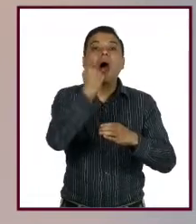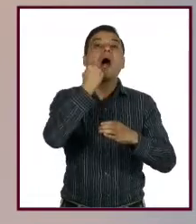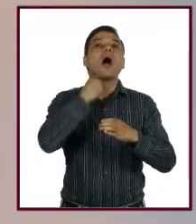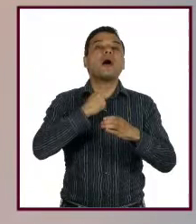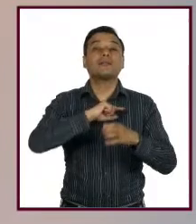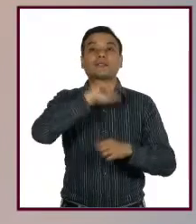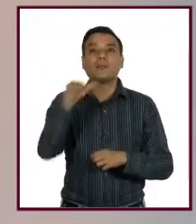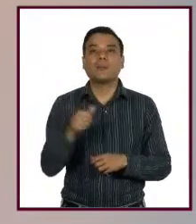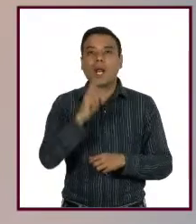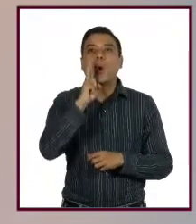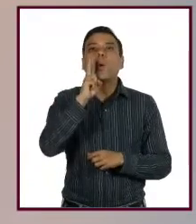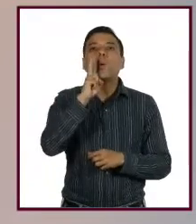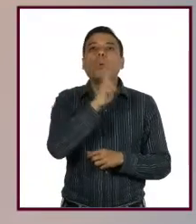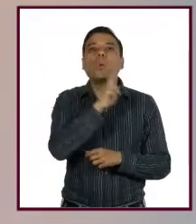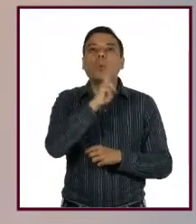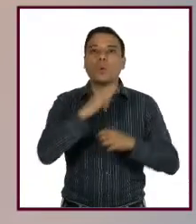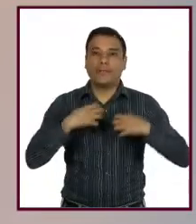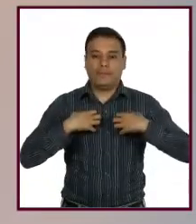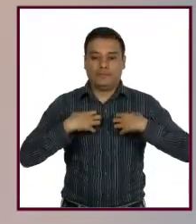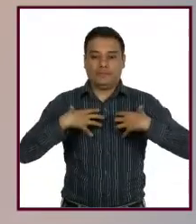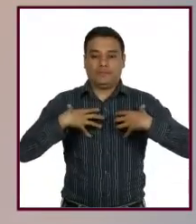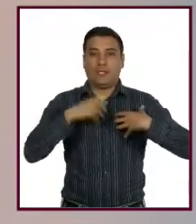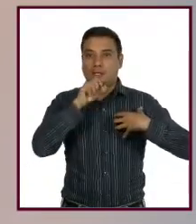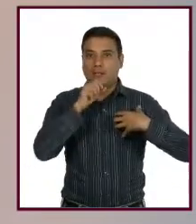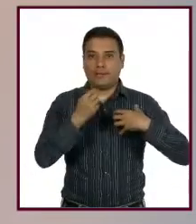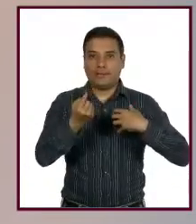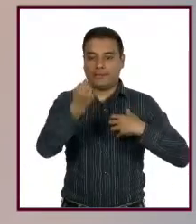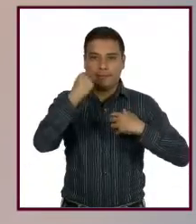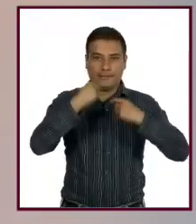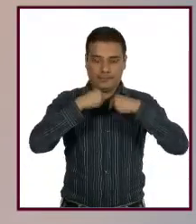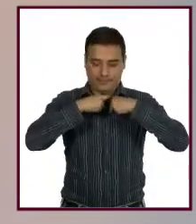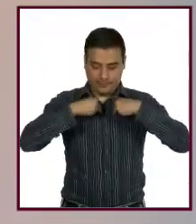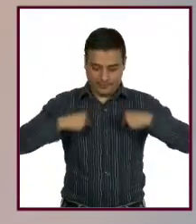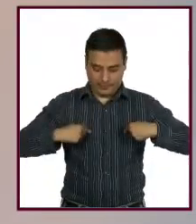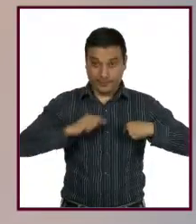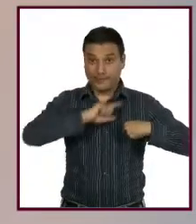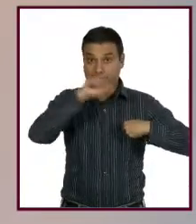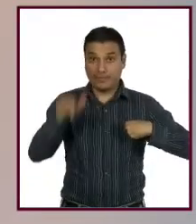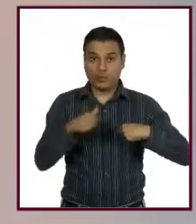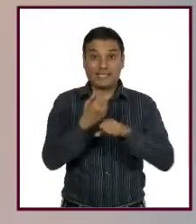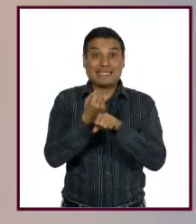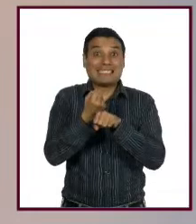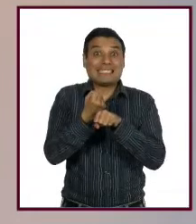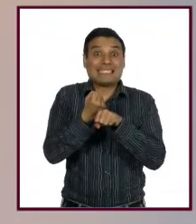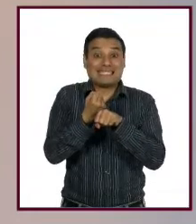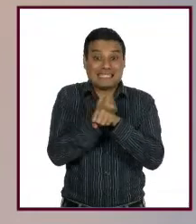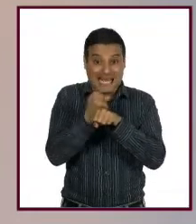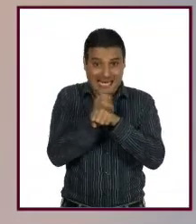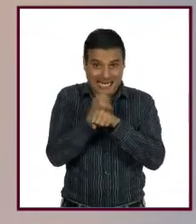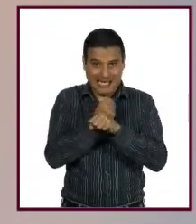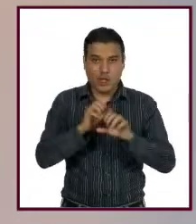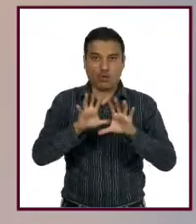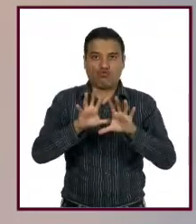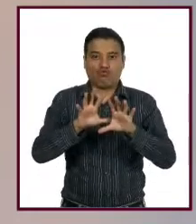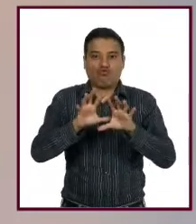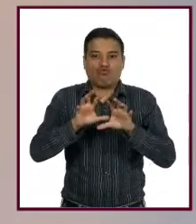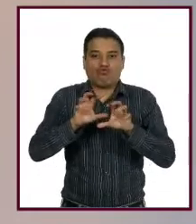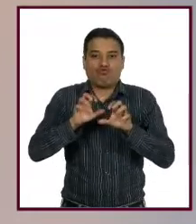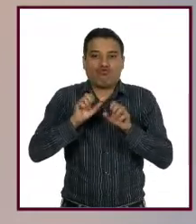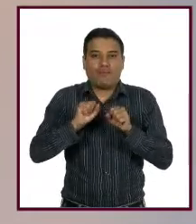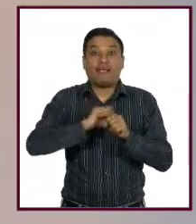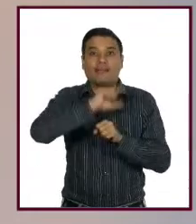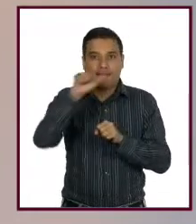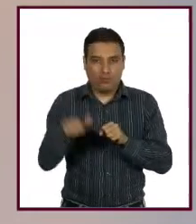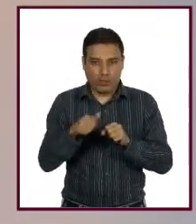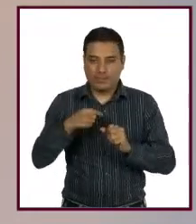respiratorio, del tracto respiratorio pasa a tracto circulatorio y en la circulación se distribuye a todo el cuerpo. Esa, digamos, es